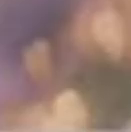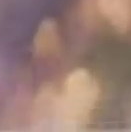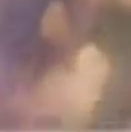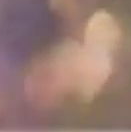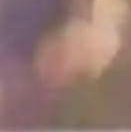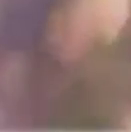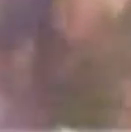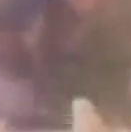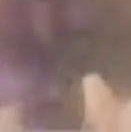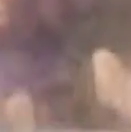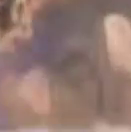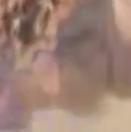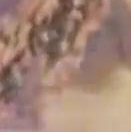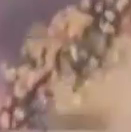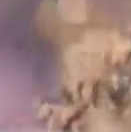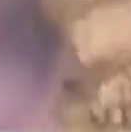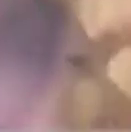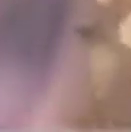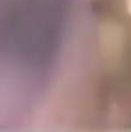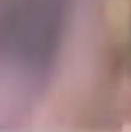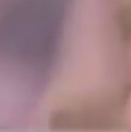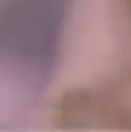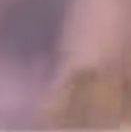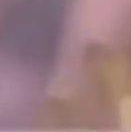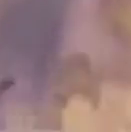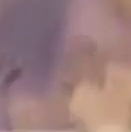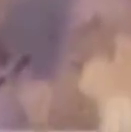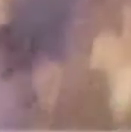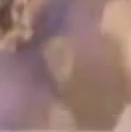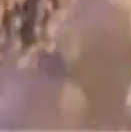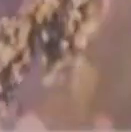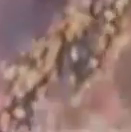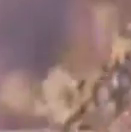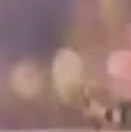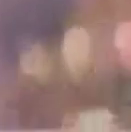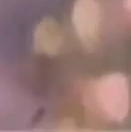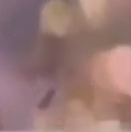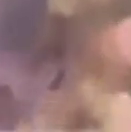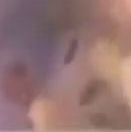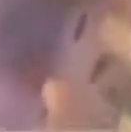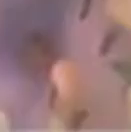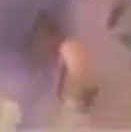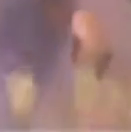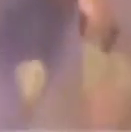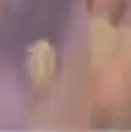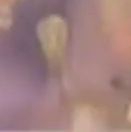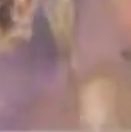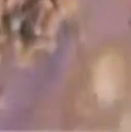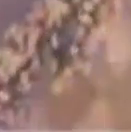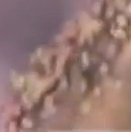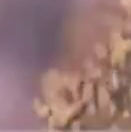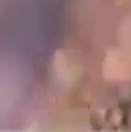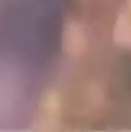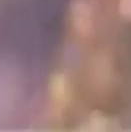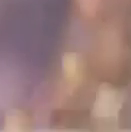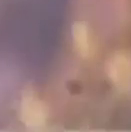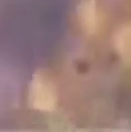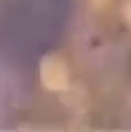Hoy quiero darte las gracias por darme esperanza y poder